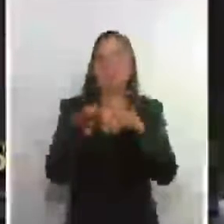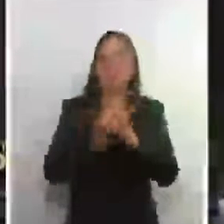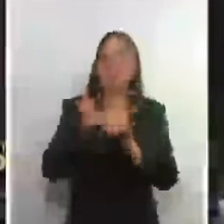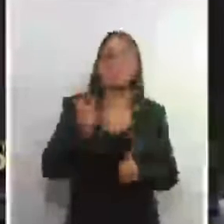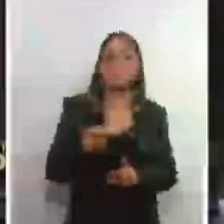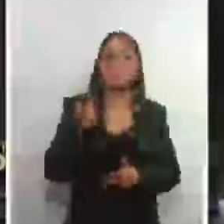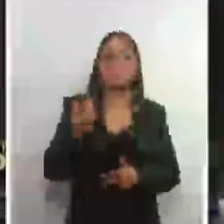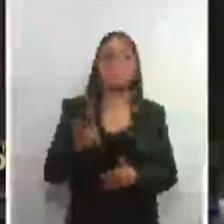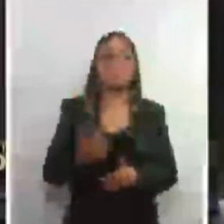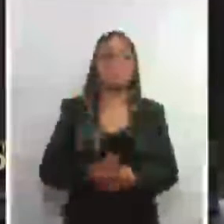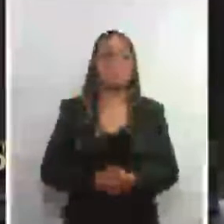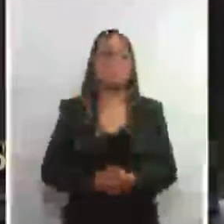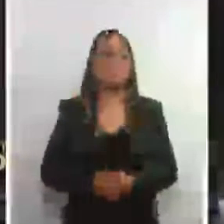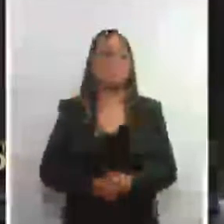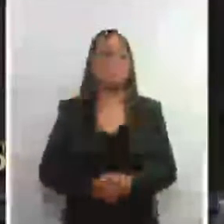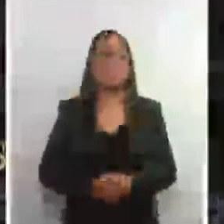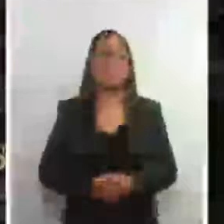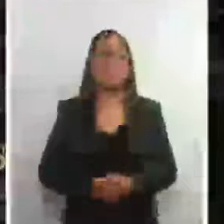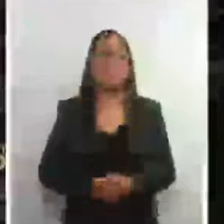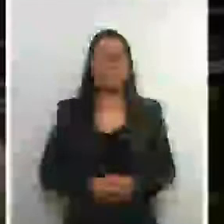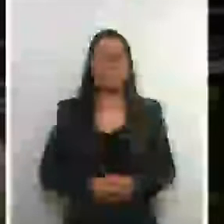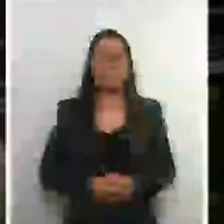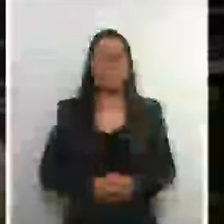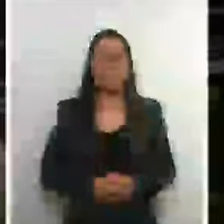artículo 47.